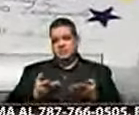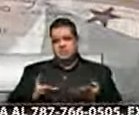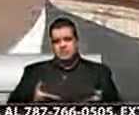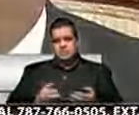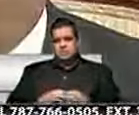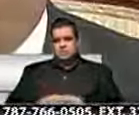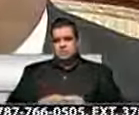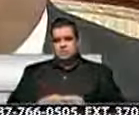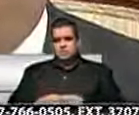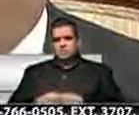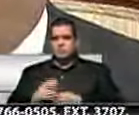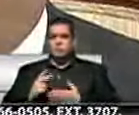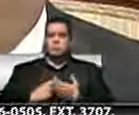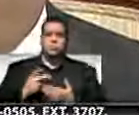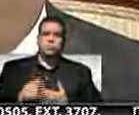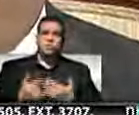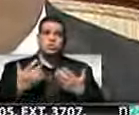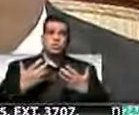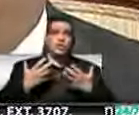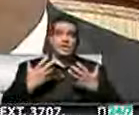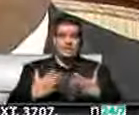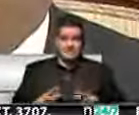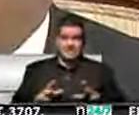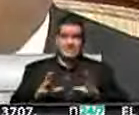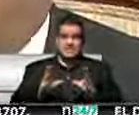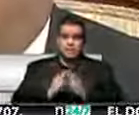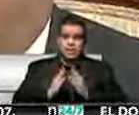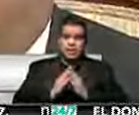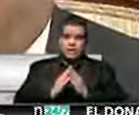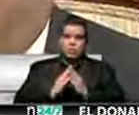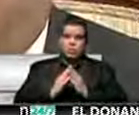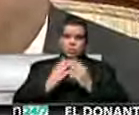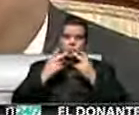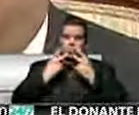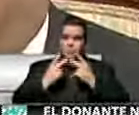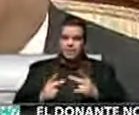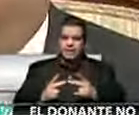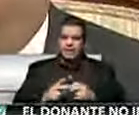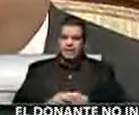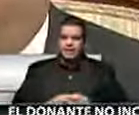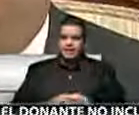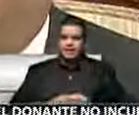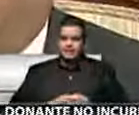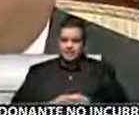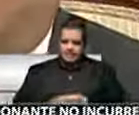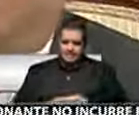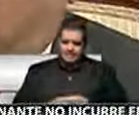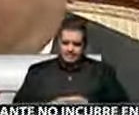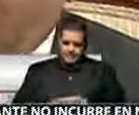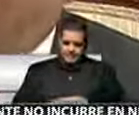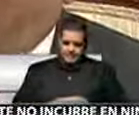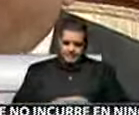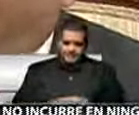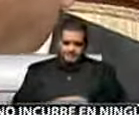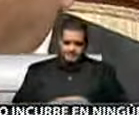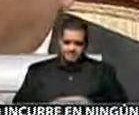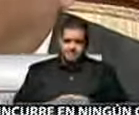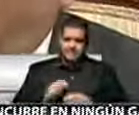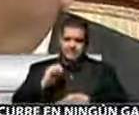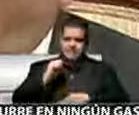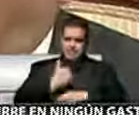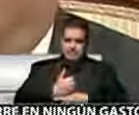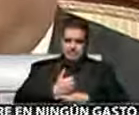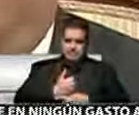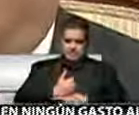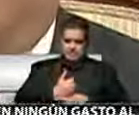Hay un proyecto que ya se le hizo la primera vista pública y que es para de una vez y por todas Trazar la línea